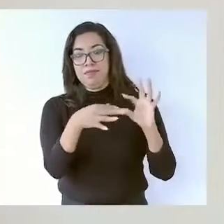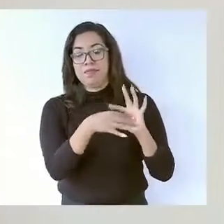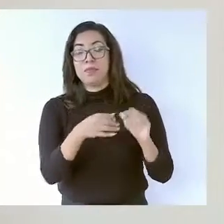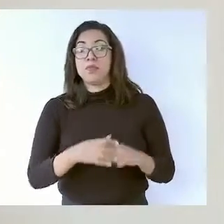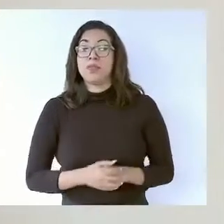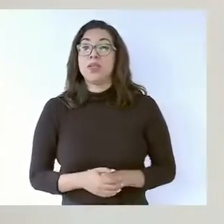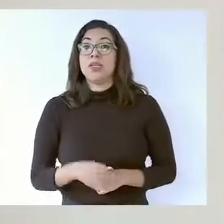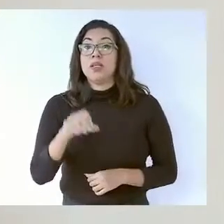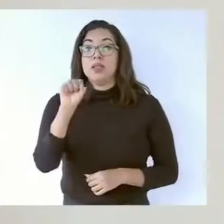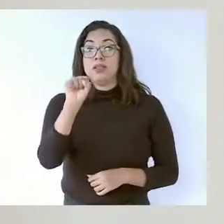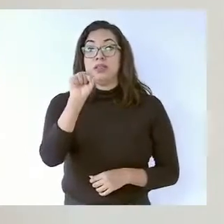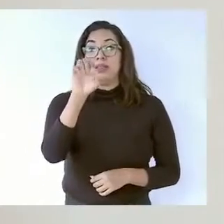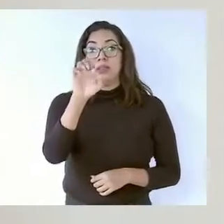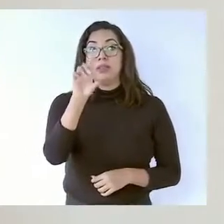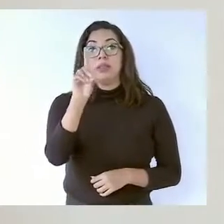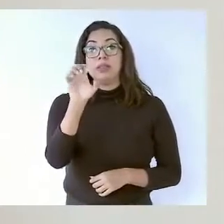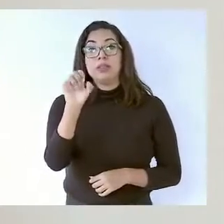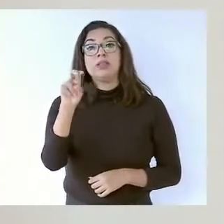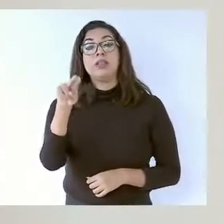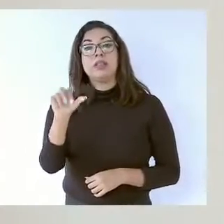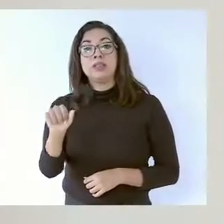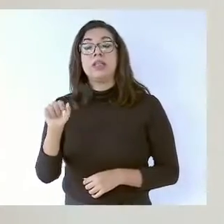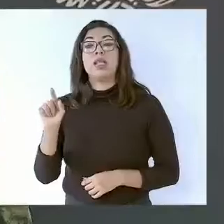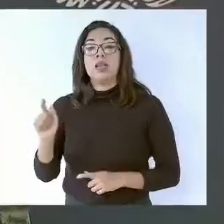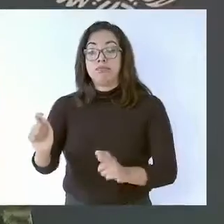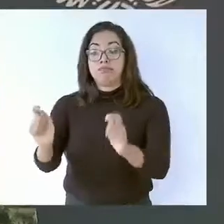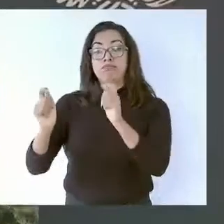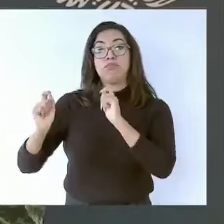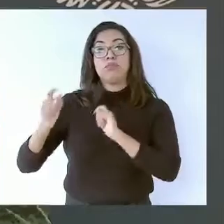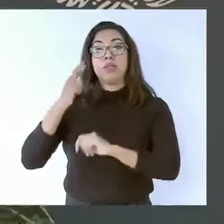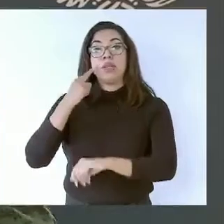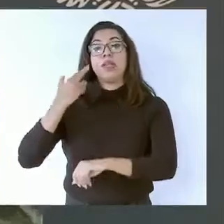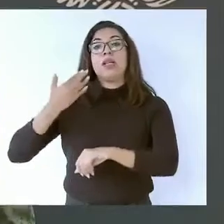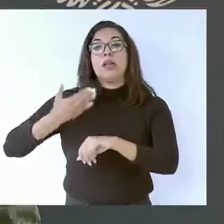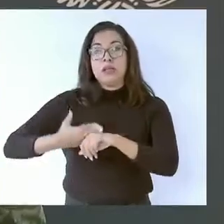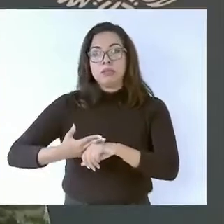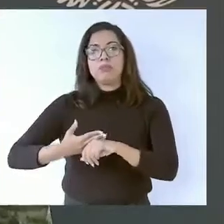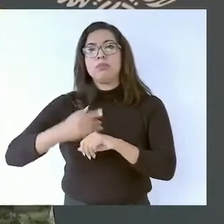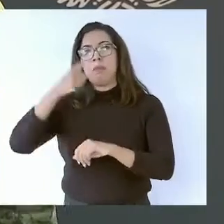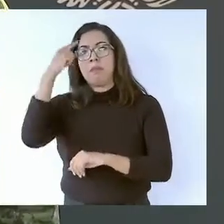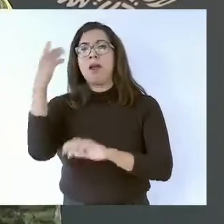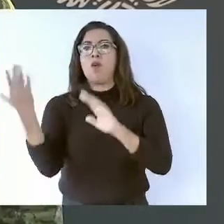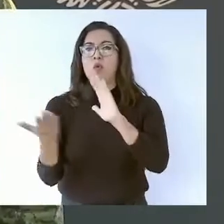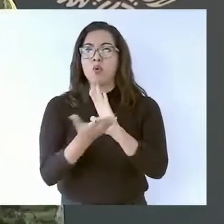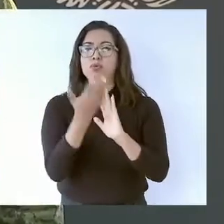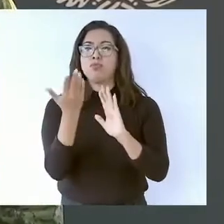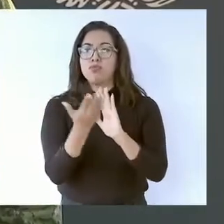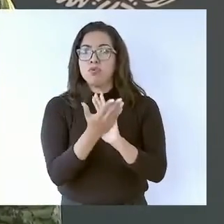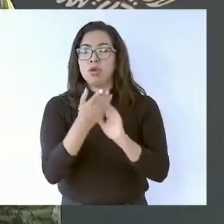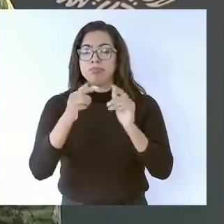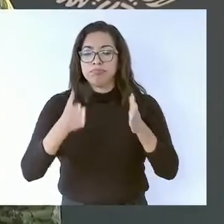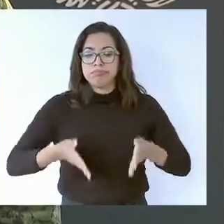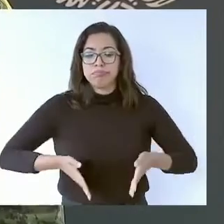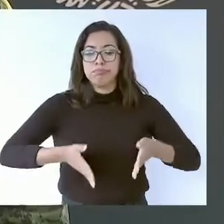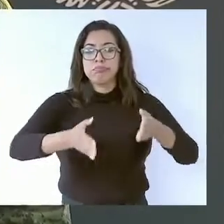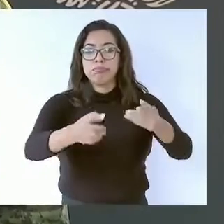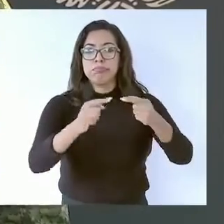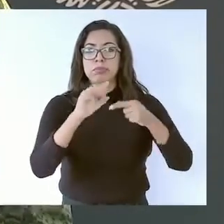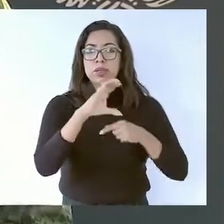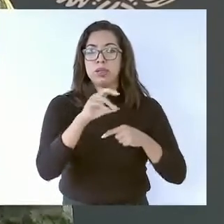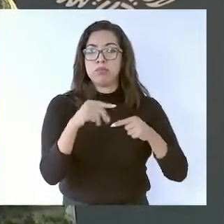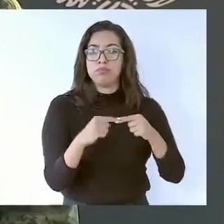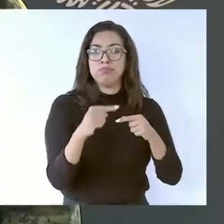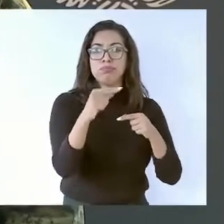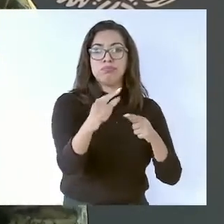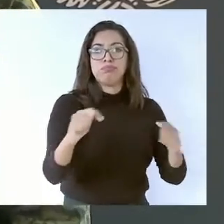en el proceso de planeación, proyecto y construcción del tramo 5 Norte del Tren Maya. Y efectivamente